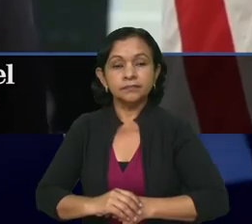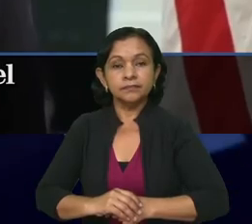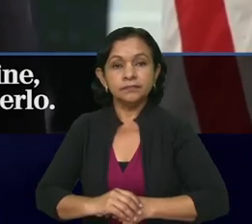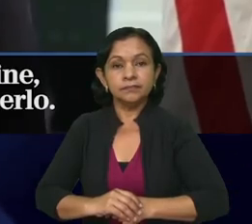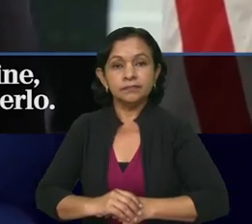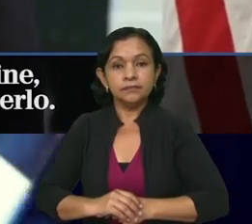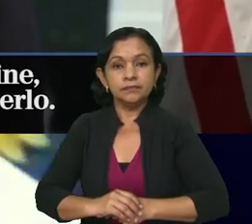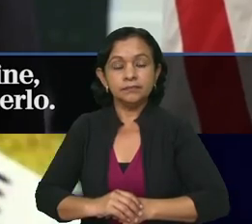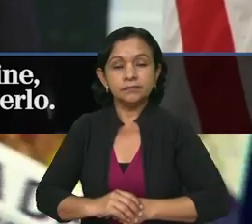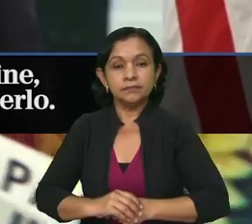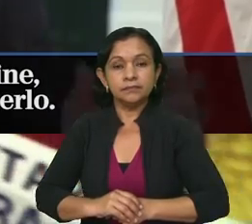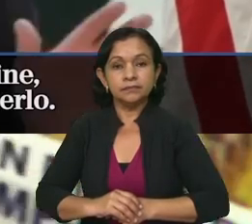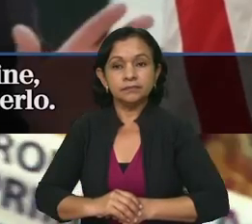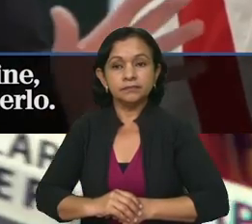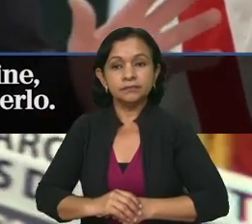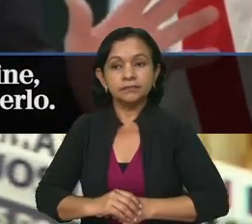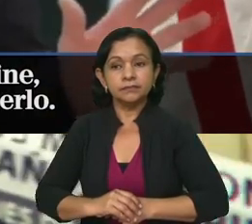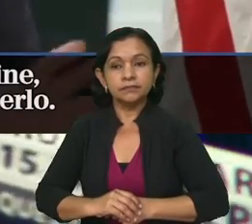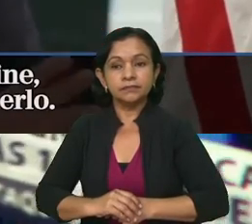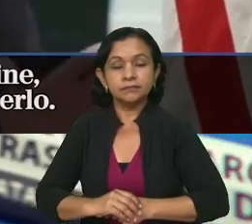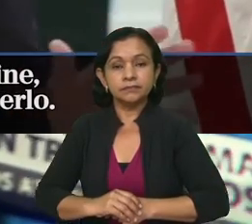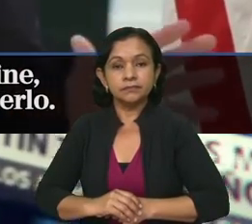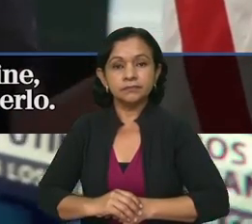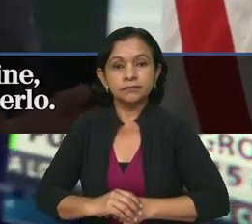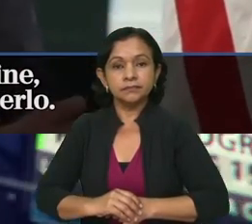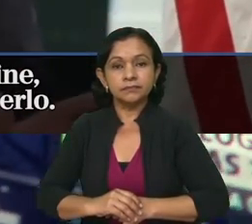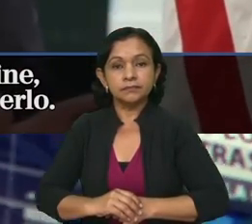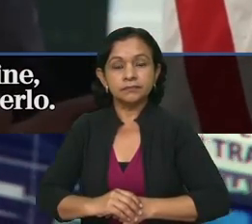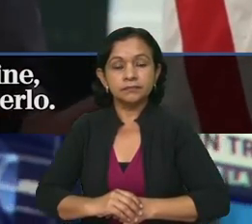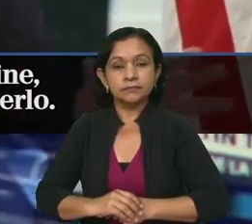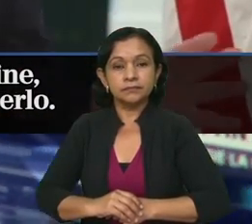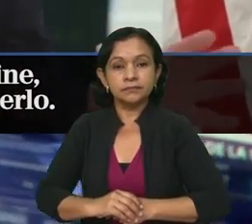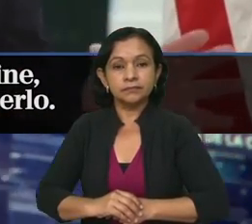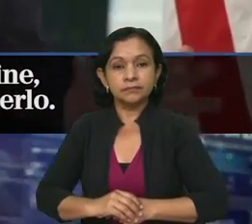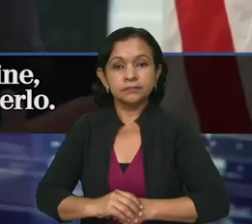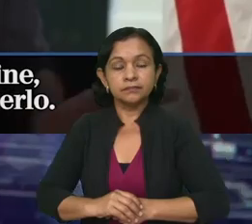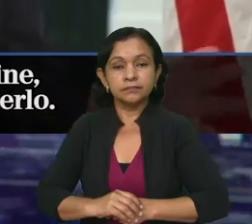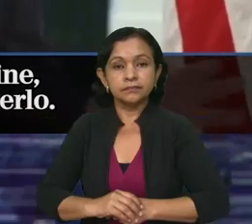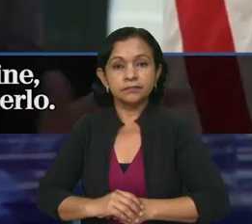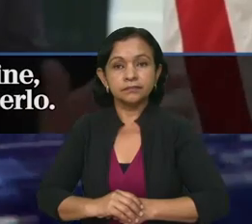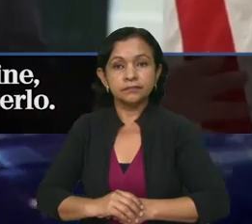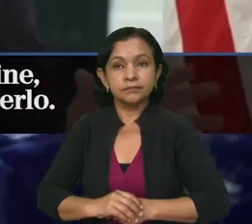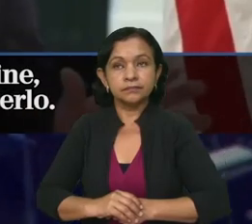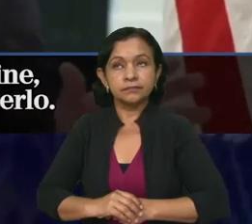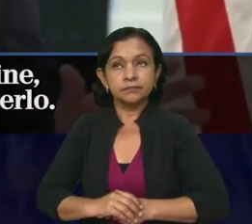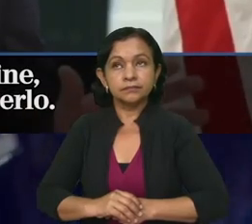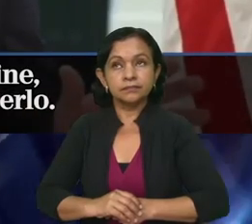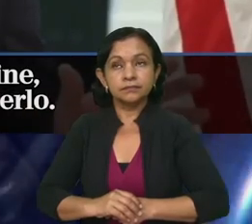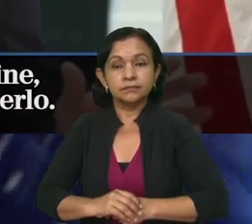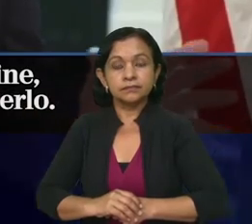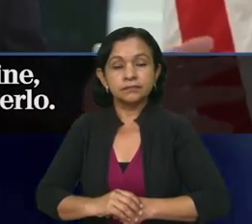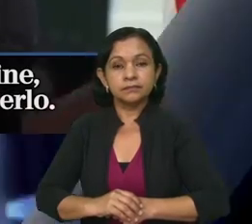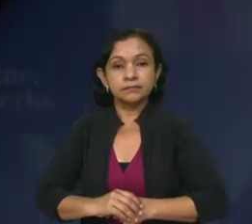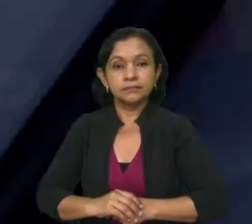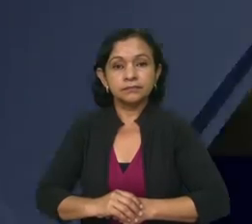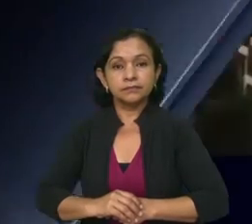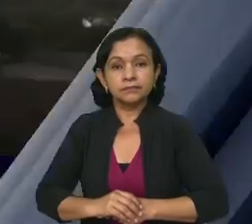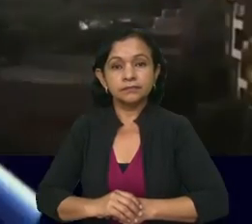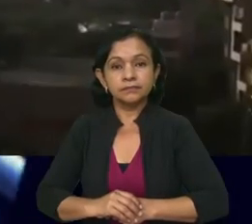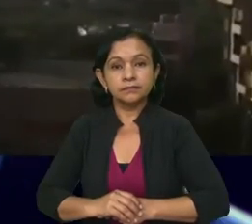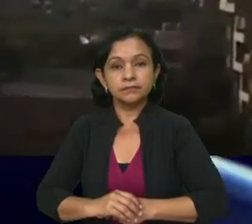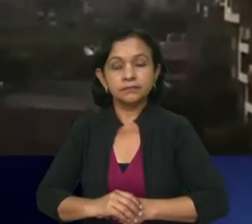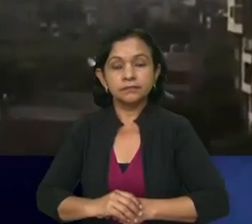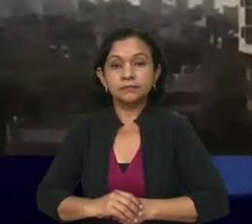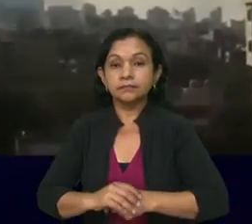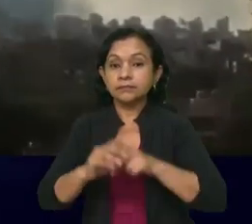And one thing that's for certain, don't let it dominate you. Don't be afraid of it. You're going to beat it.